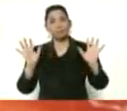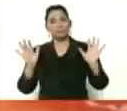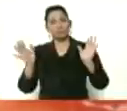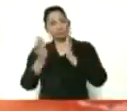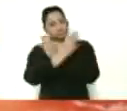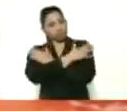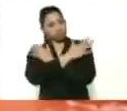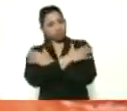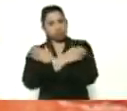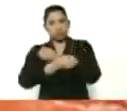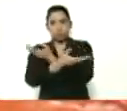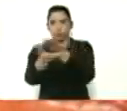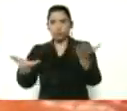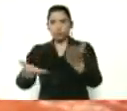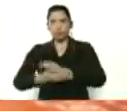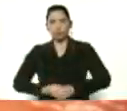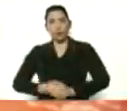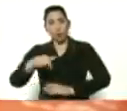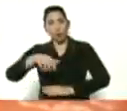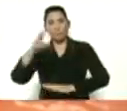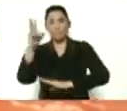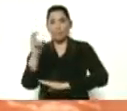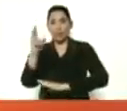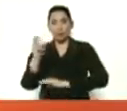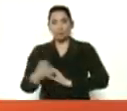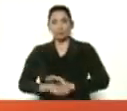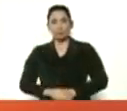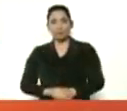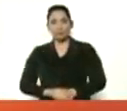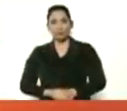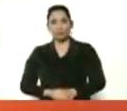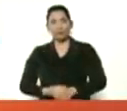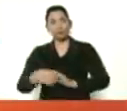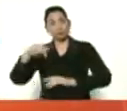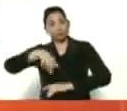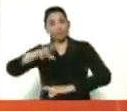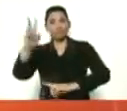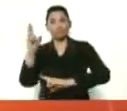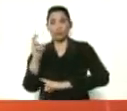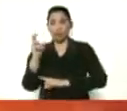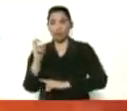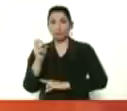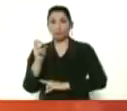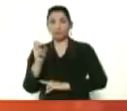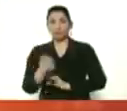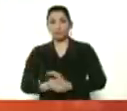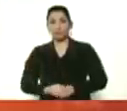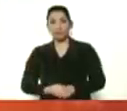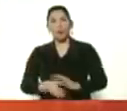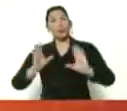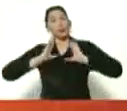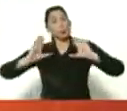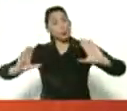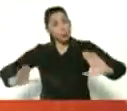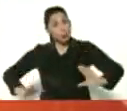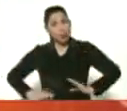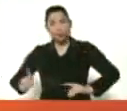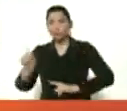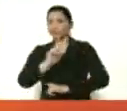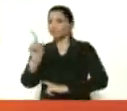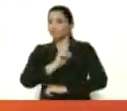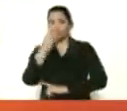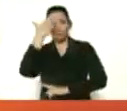abrazo a ustedes. Hoy viernes. Es viernes. Y el cuerpo como que no lo sabe.